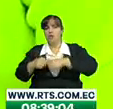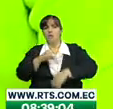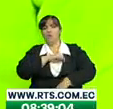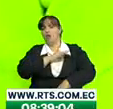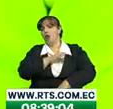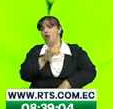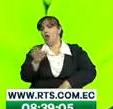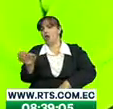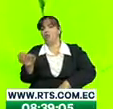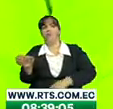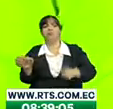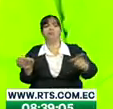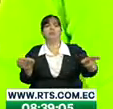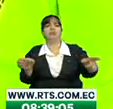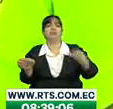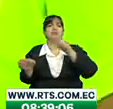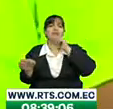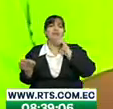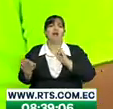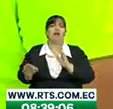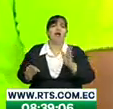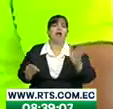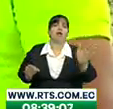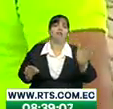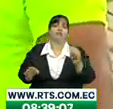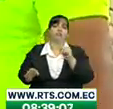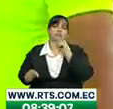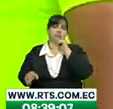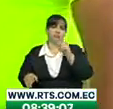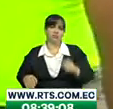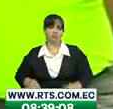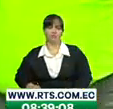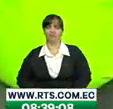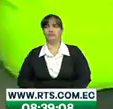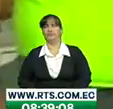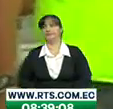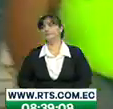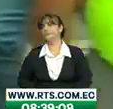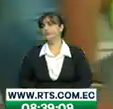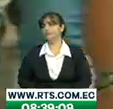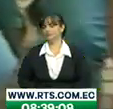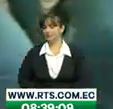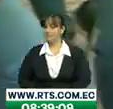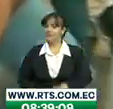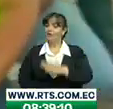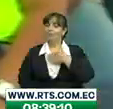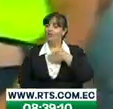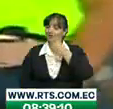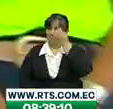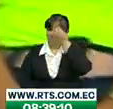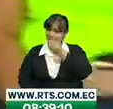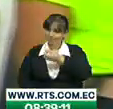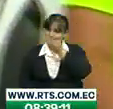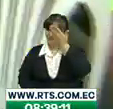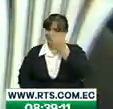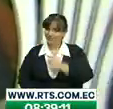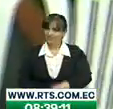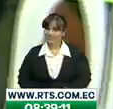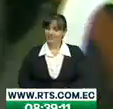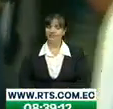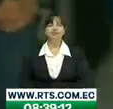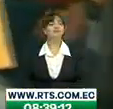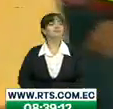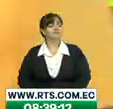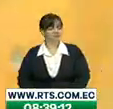no se alcanza. Señora, buenos días. Usted también se une a esta campaña. Sí, también, sí, claro. ¿De qué forma? Apoyándolos también a